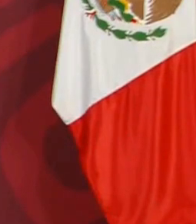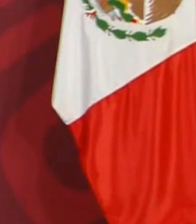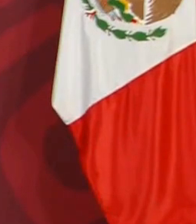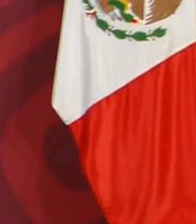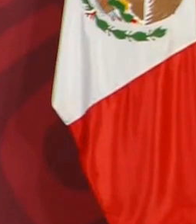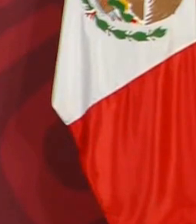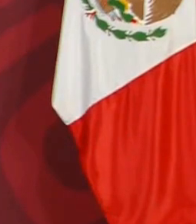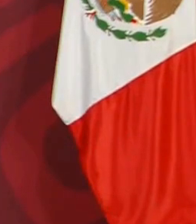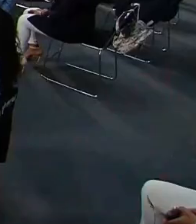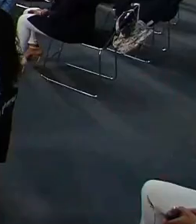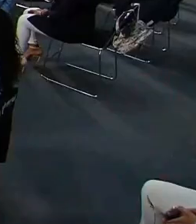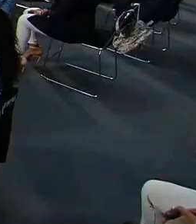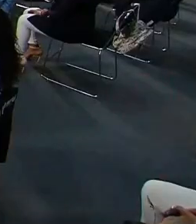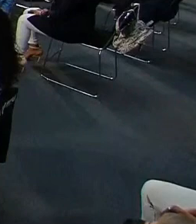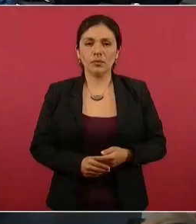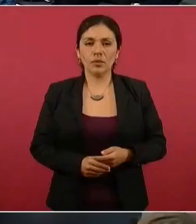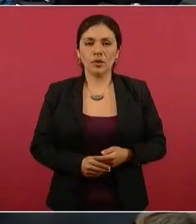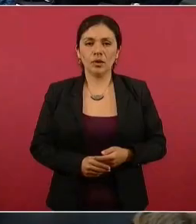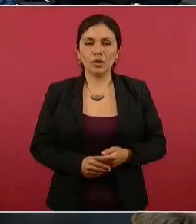¿cuánto está?